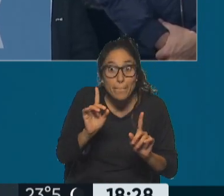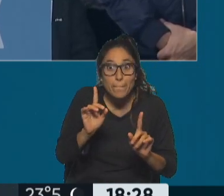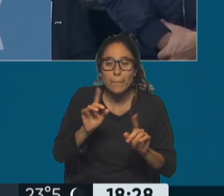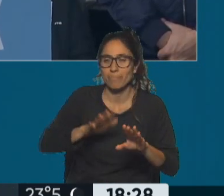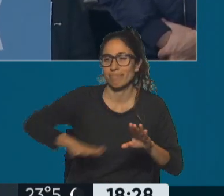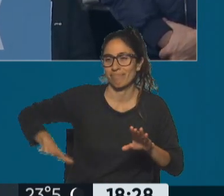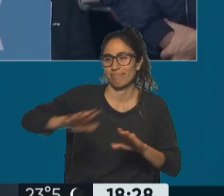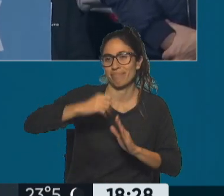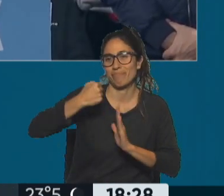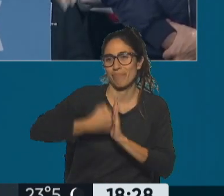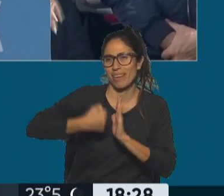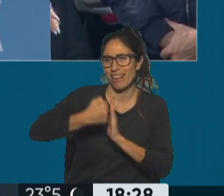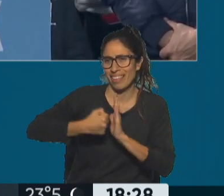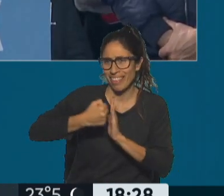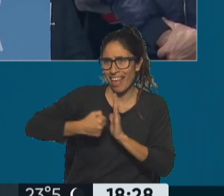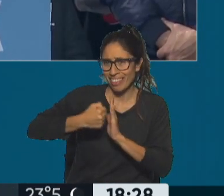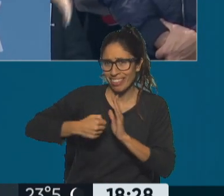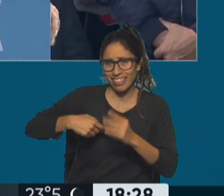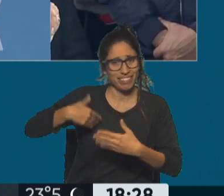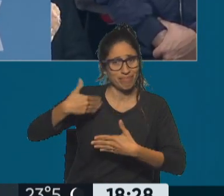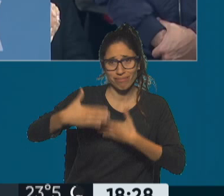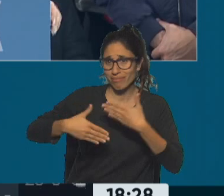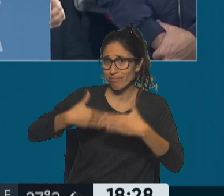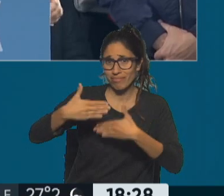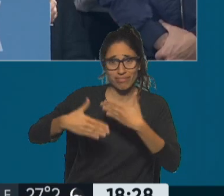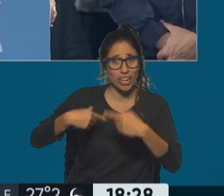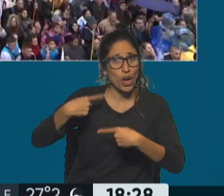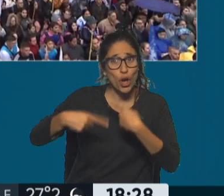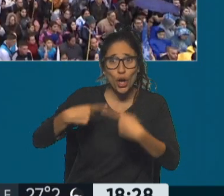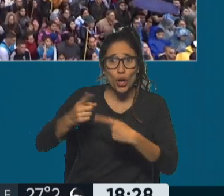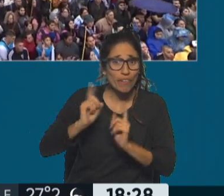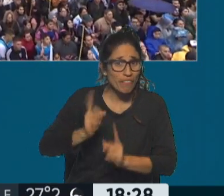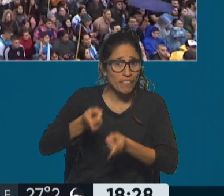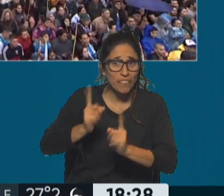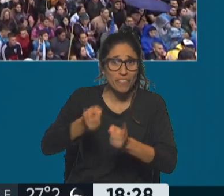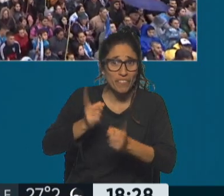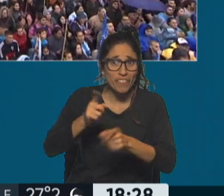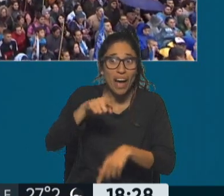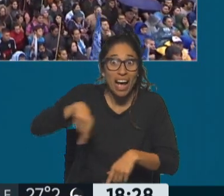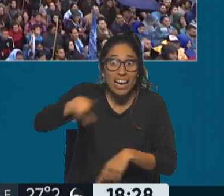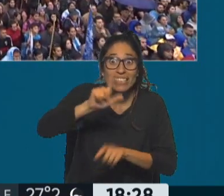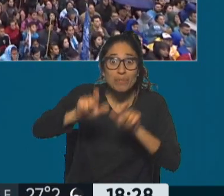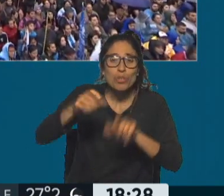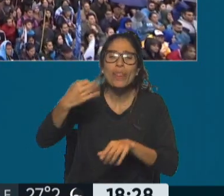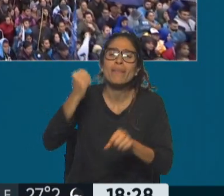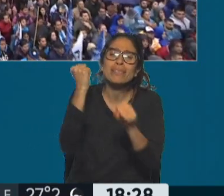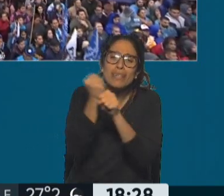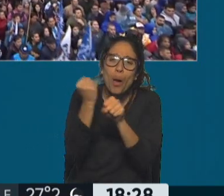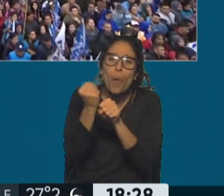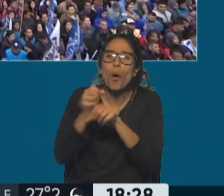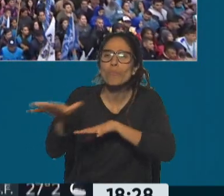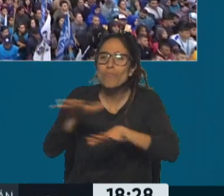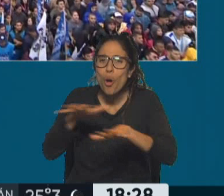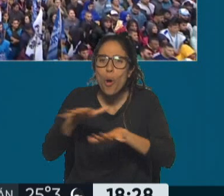a la gente que trabaje para cambiar la Argentina. Y esto es lo que hay que tener en cuenta. No se va a cambiar la Argentina si están